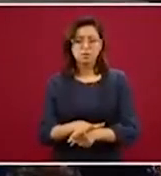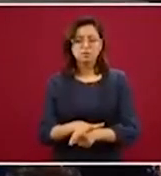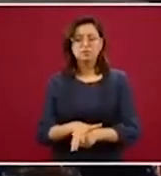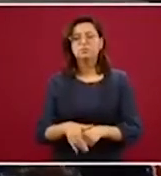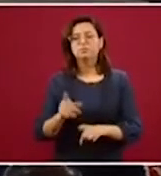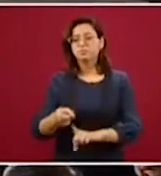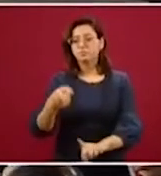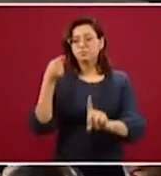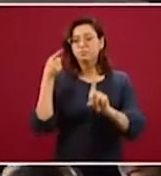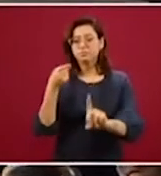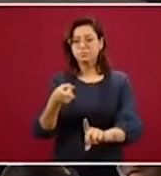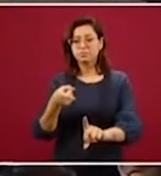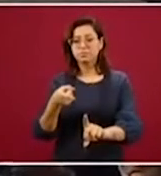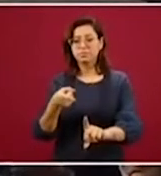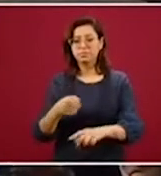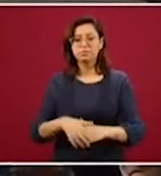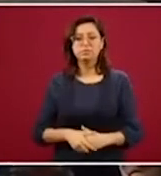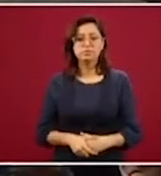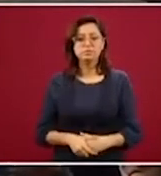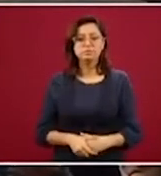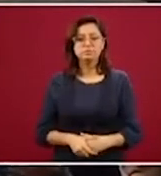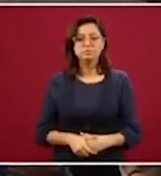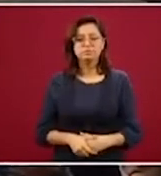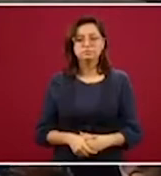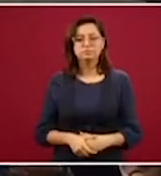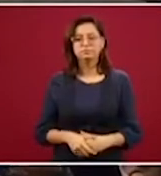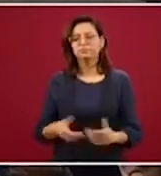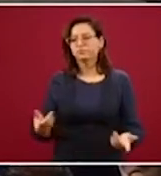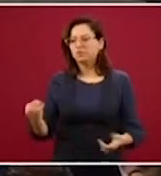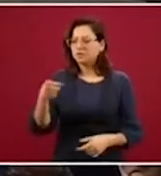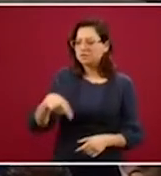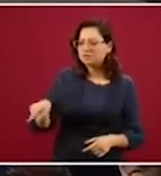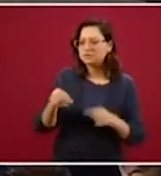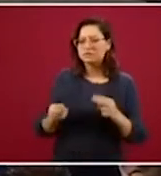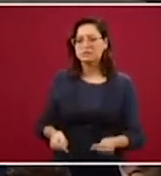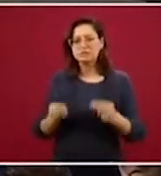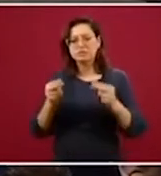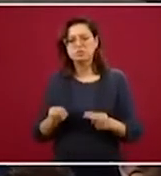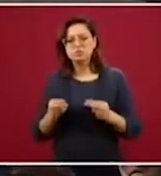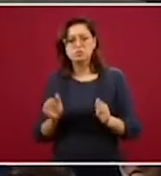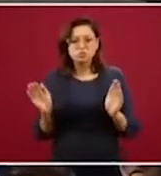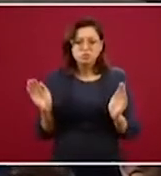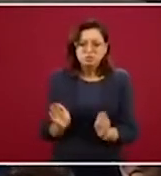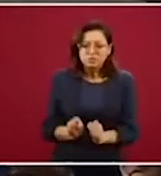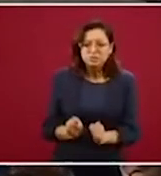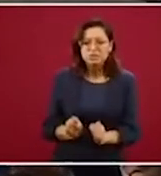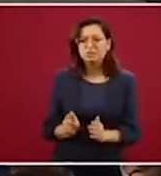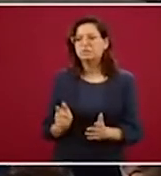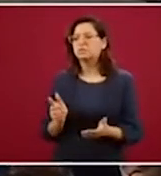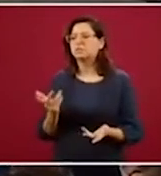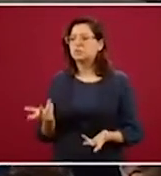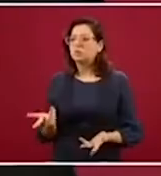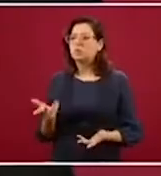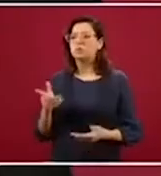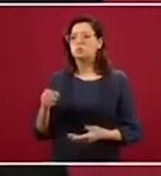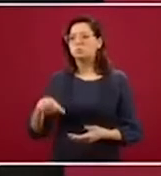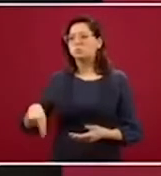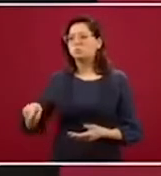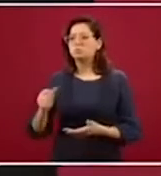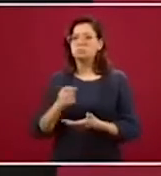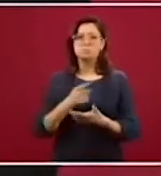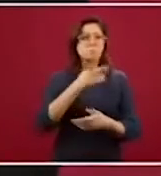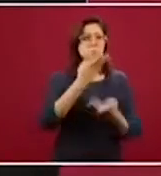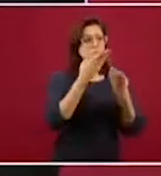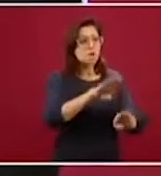de recursos financieros a pequeñas negociaciones que de otra manera no tienen acceso a